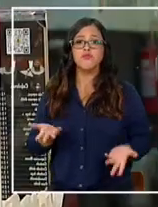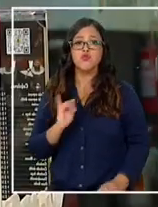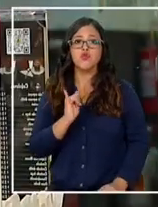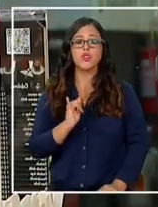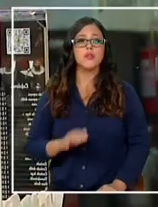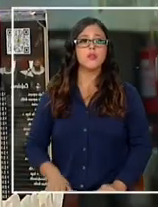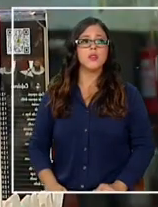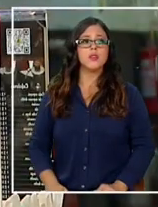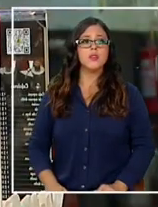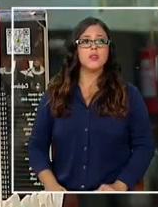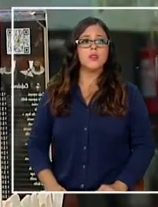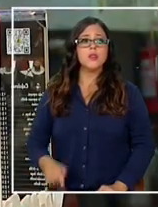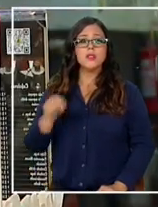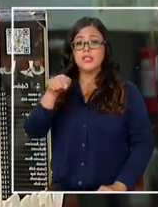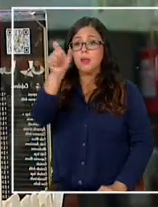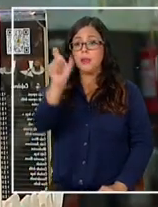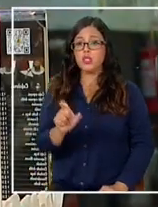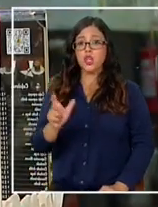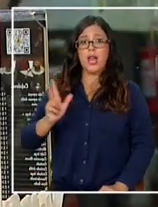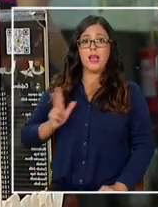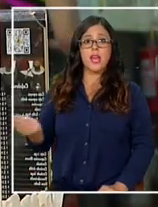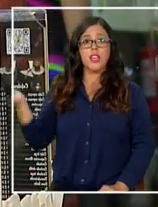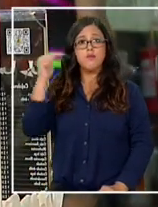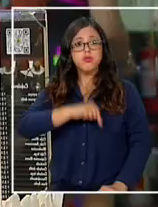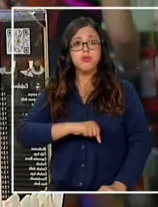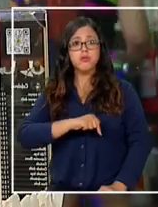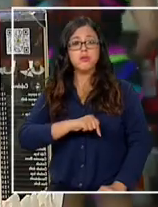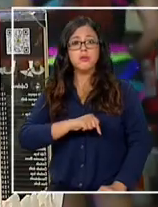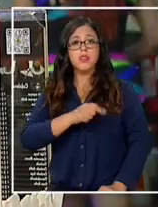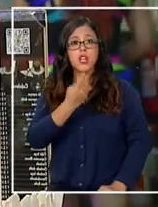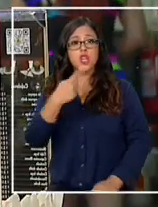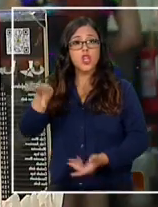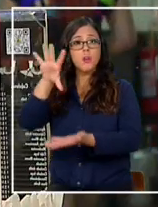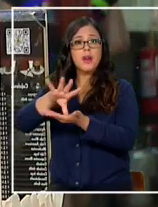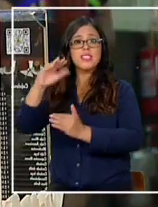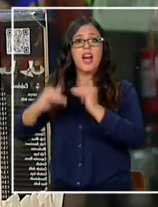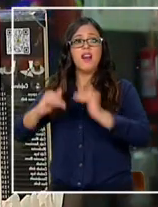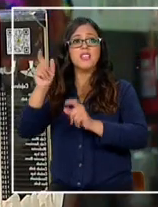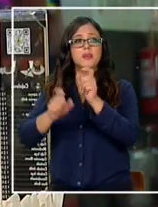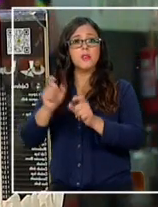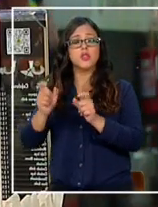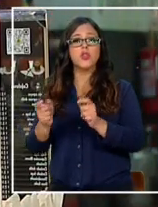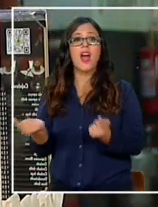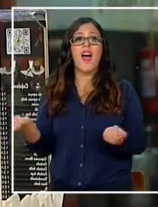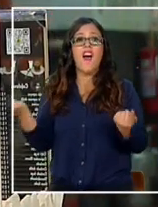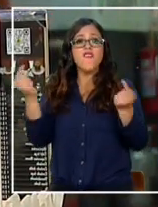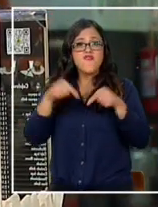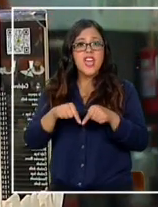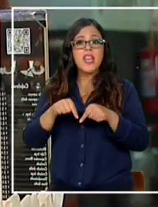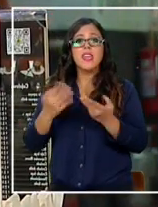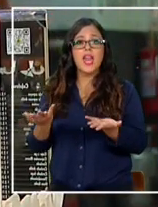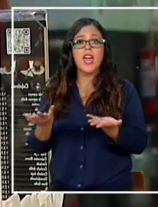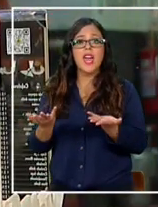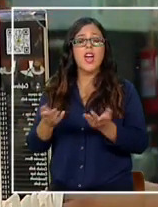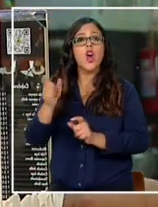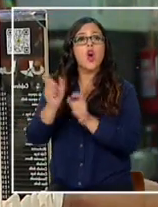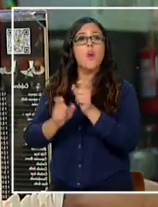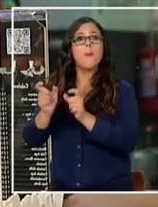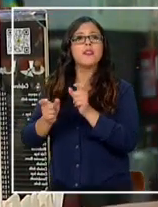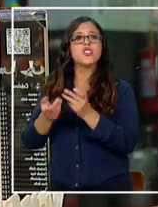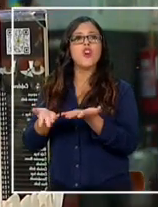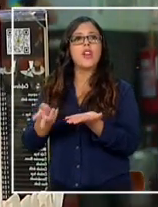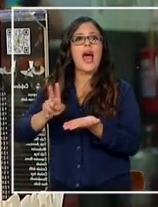De hecho, ese periodista que vino es un extranjero. Aquí vienen muchos extranjeros que a veces vienen con intérprete. ¿Y qué te dicen? ¿Les llama la atención esto de que como